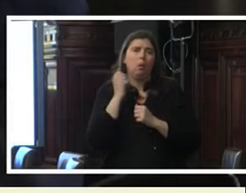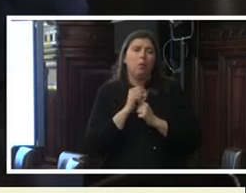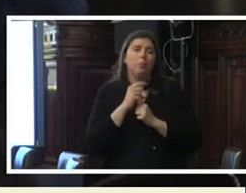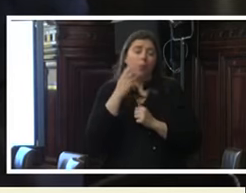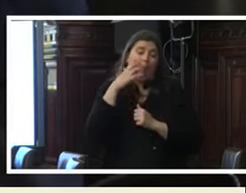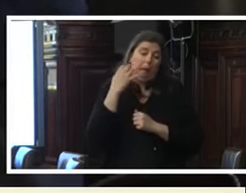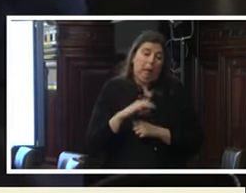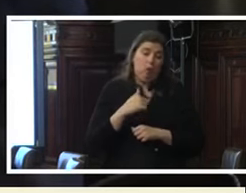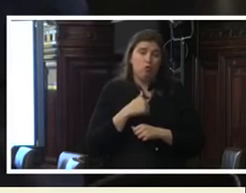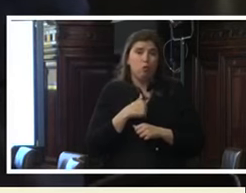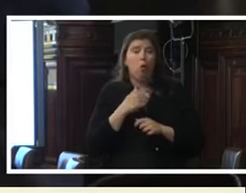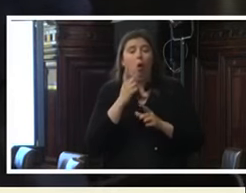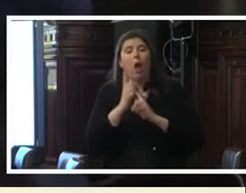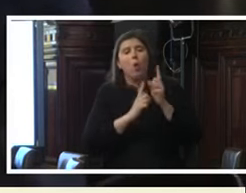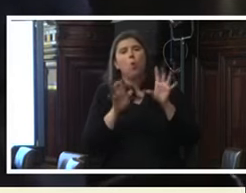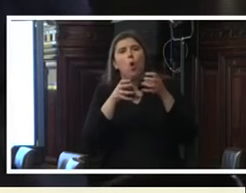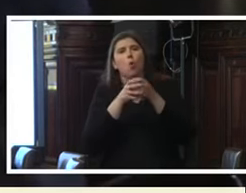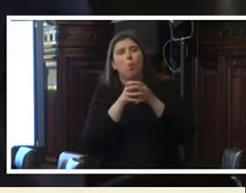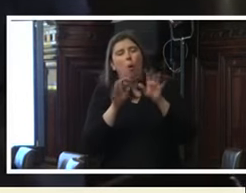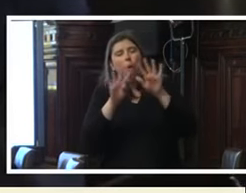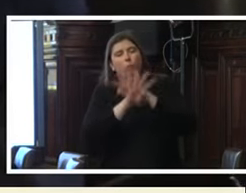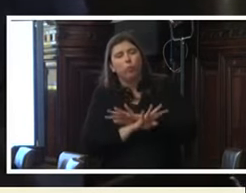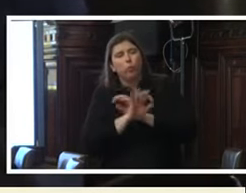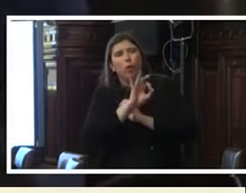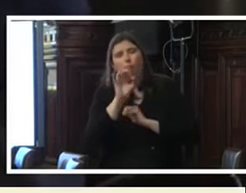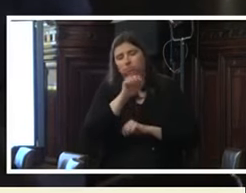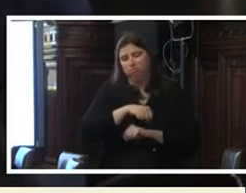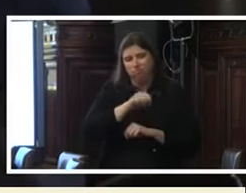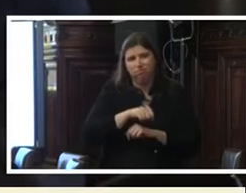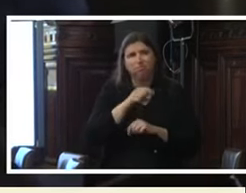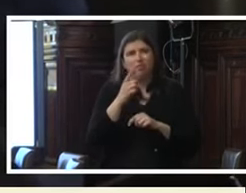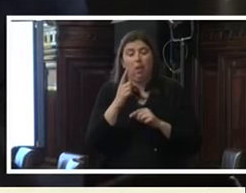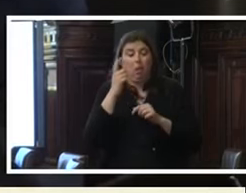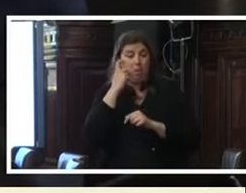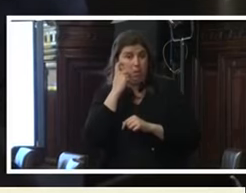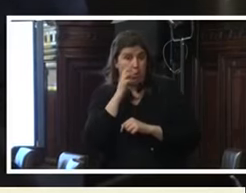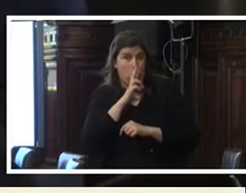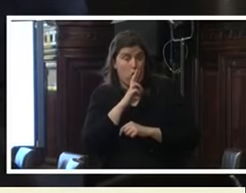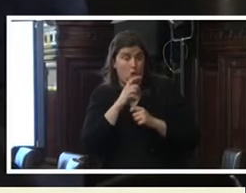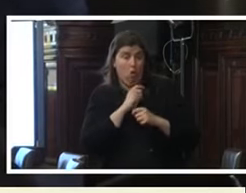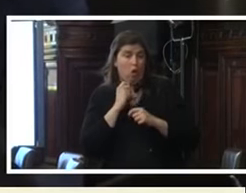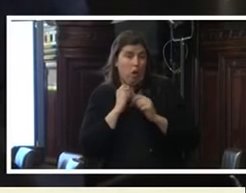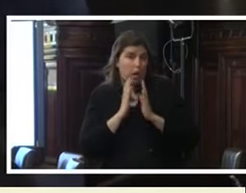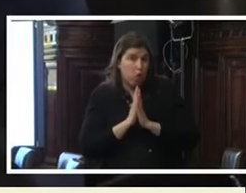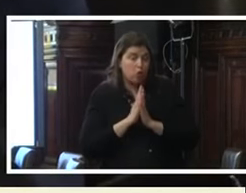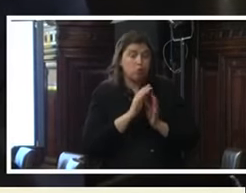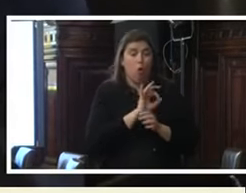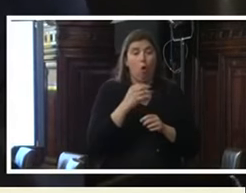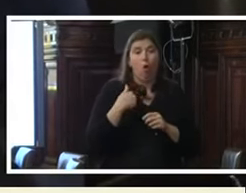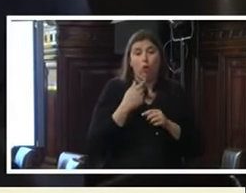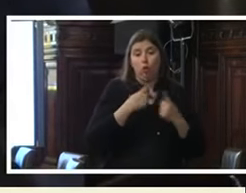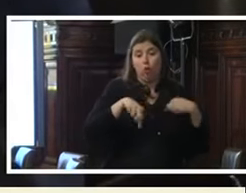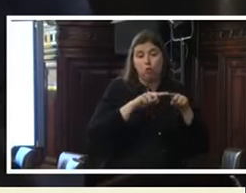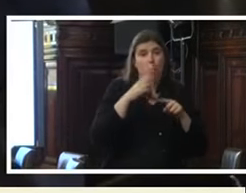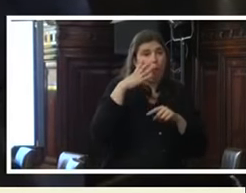yo confunden o mal entienden lo que es el papel de un pensamiento religioso porque los que somos creyentes no podemos aceptar ni